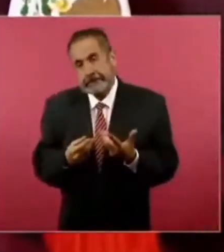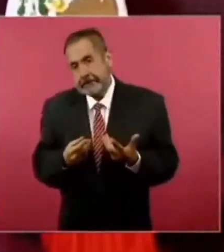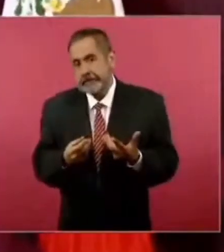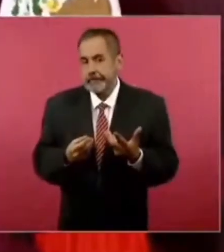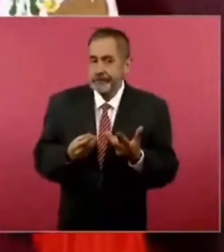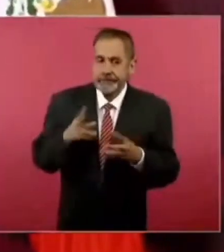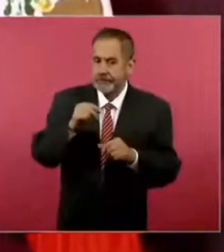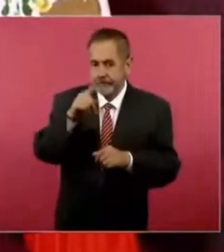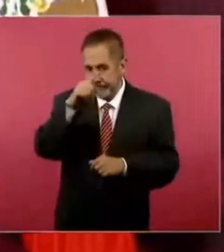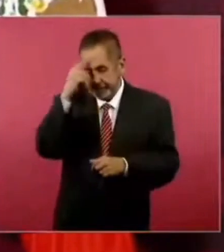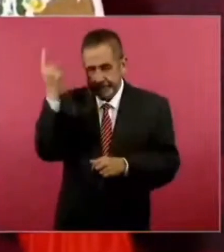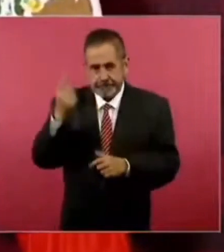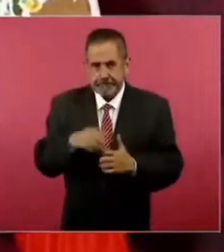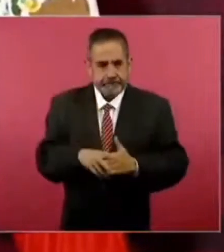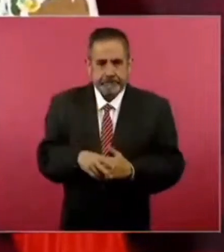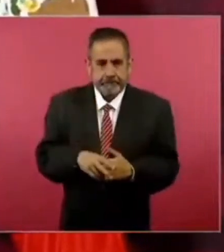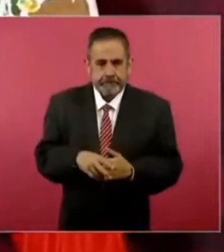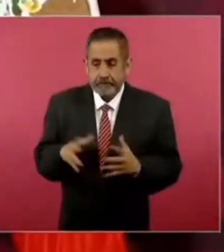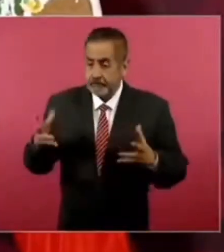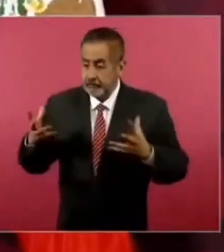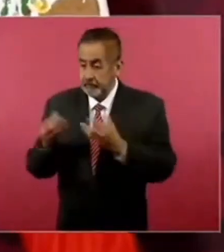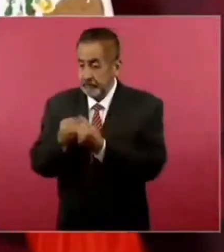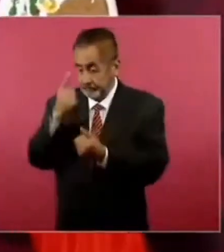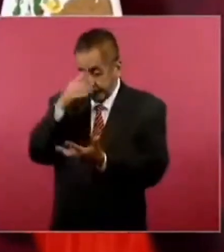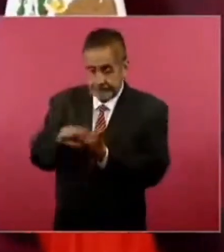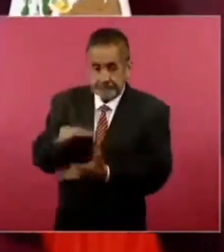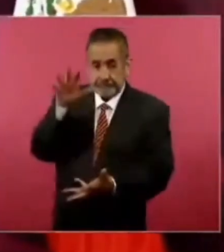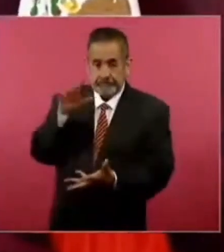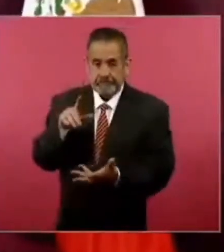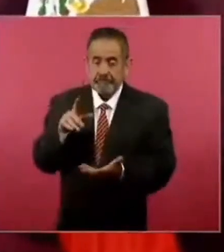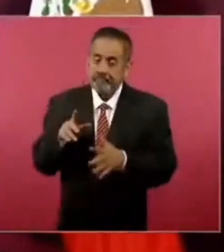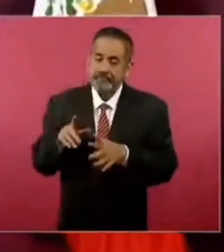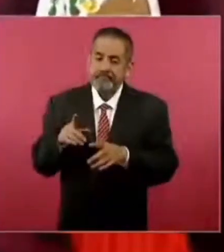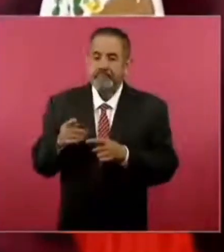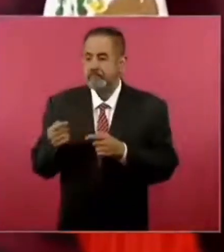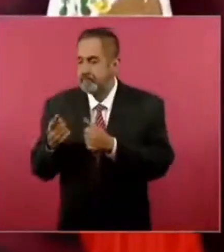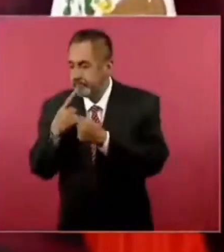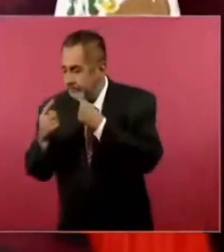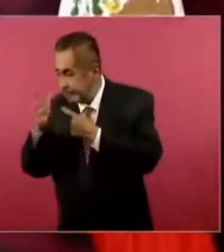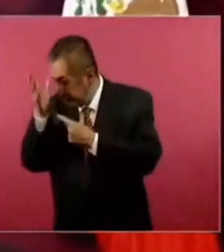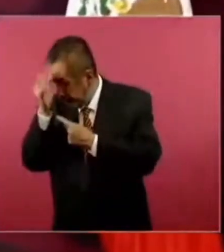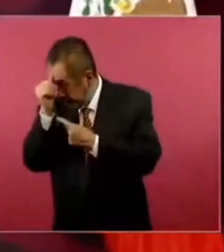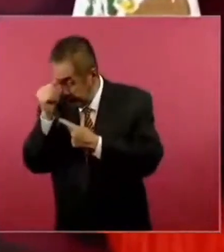y se tenga mayoría, se tiene que llegar a ciertos acuerdos.